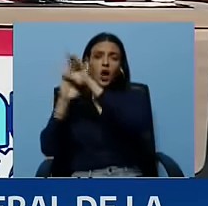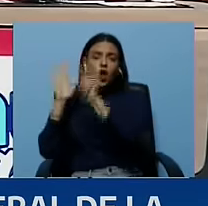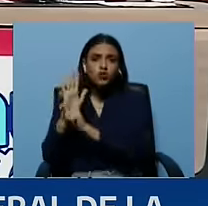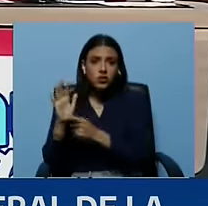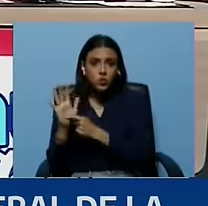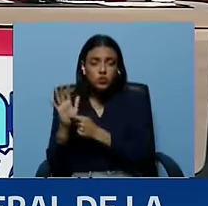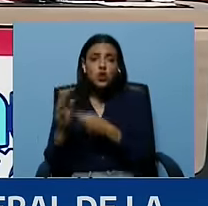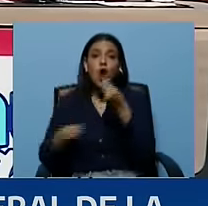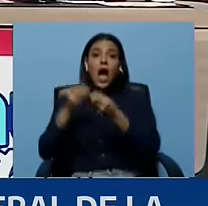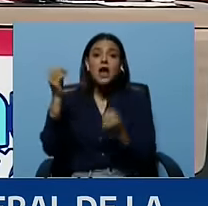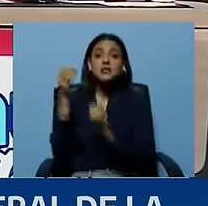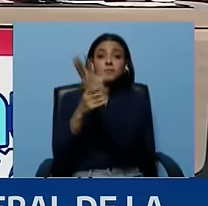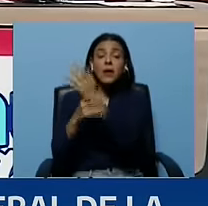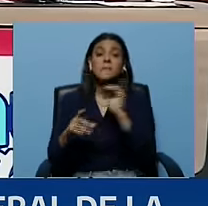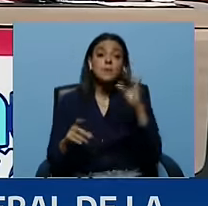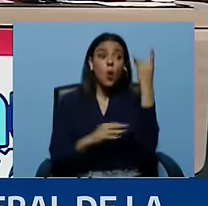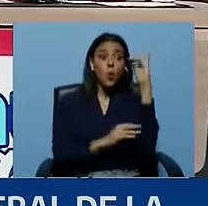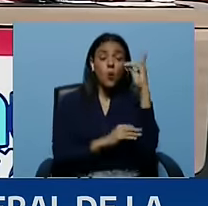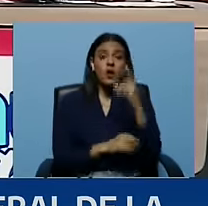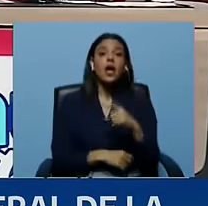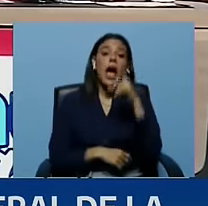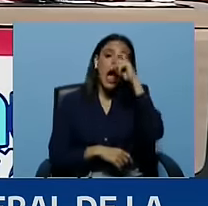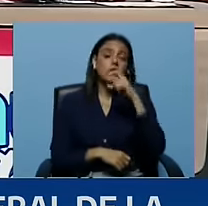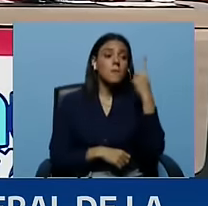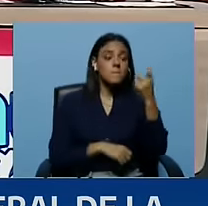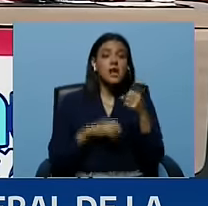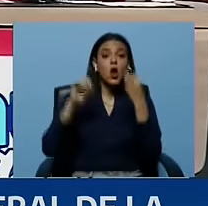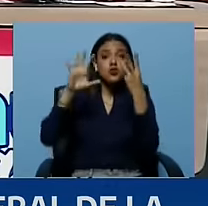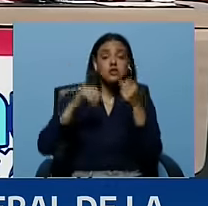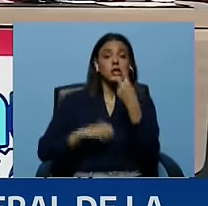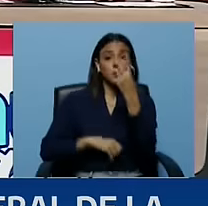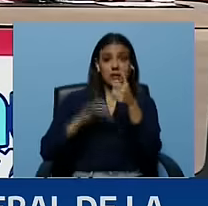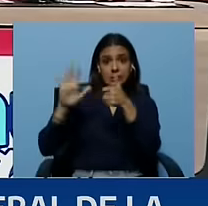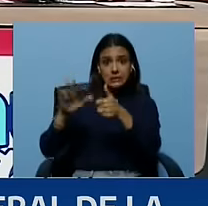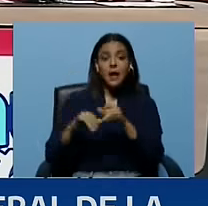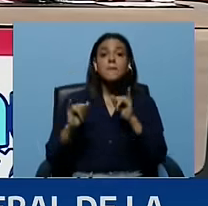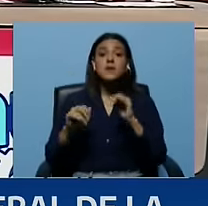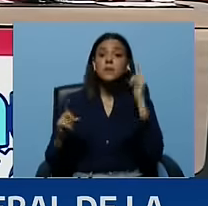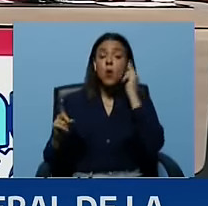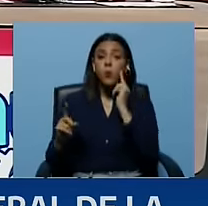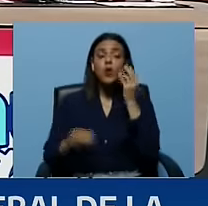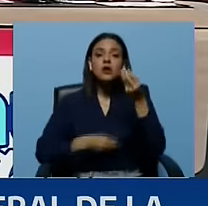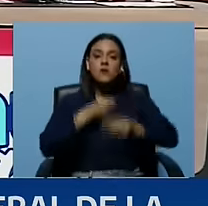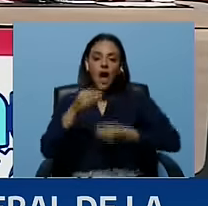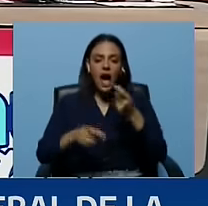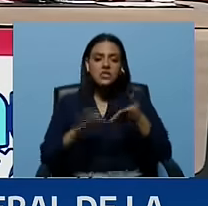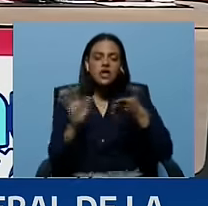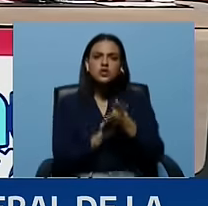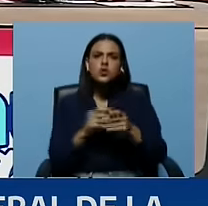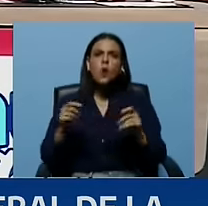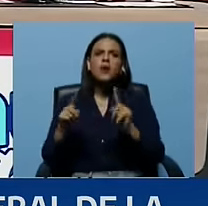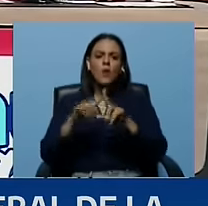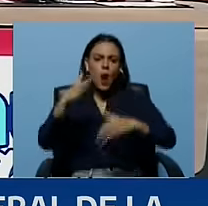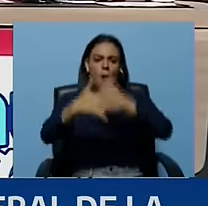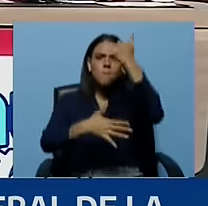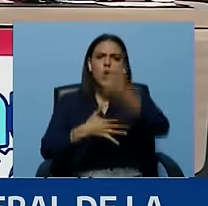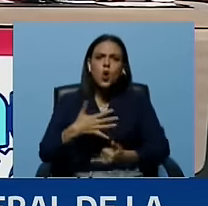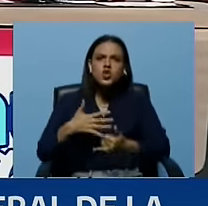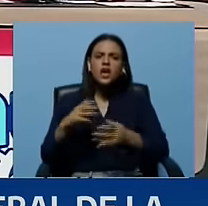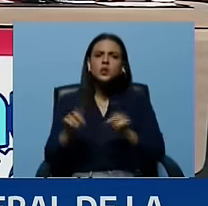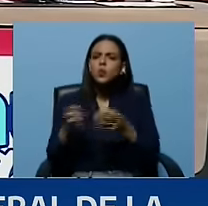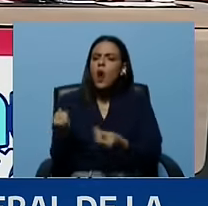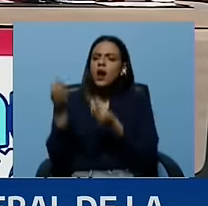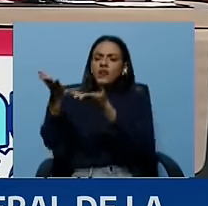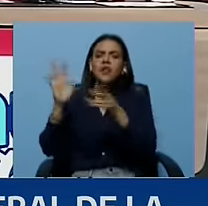Bolivia. En 1826, Bolívar redactó un proyecto de Constitución para Bolivia, que lo presentó